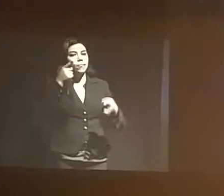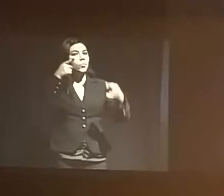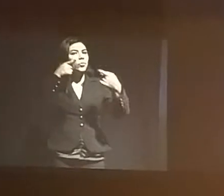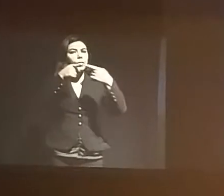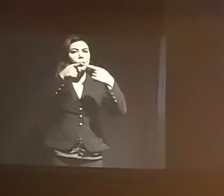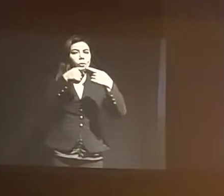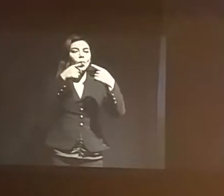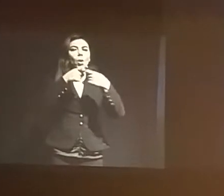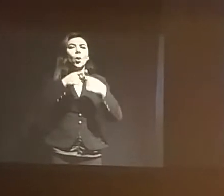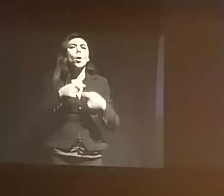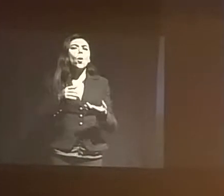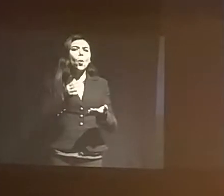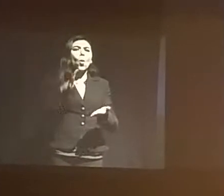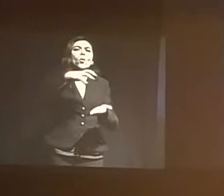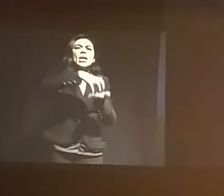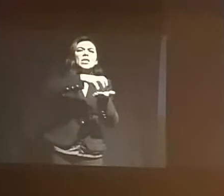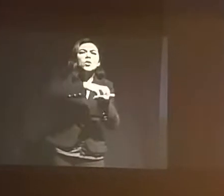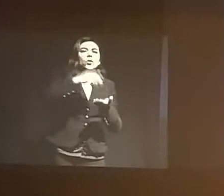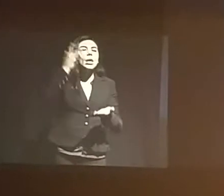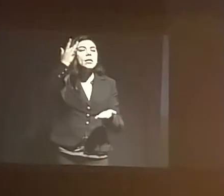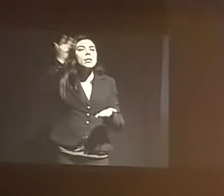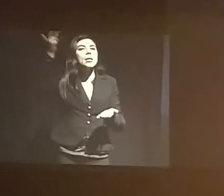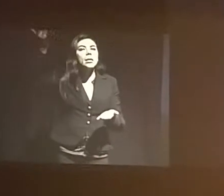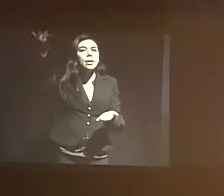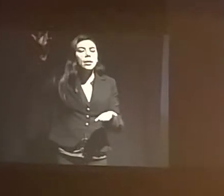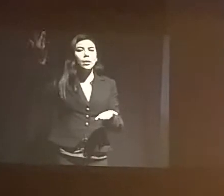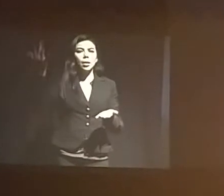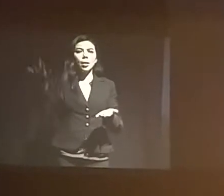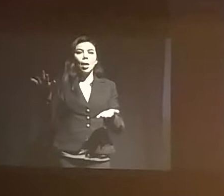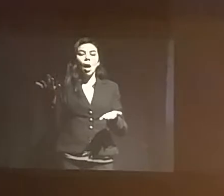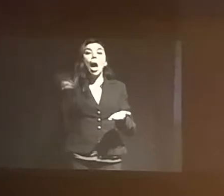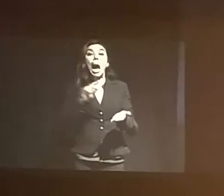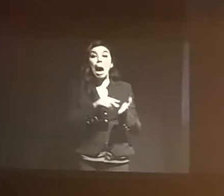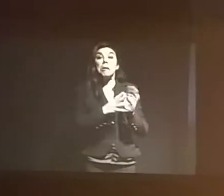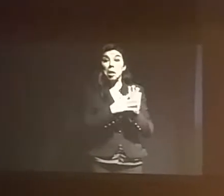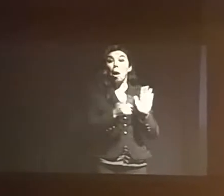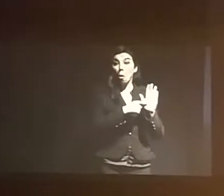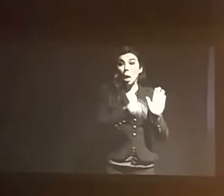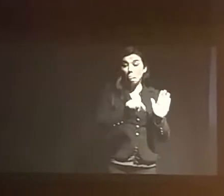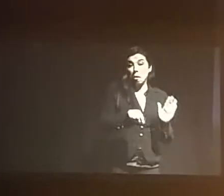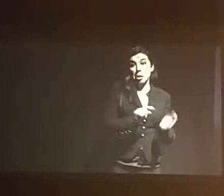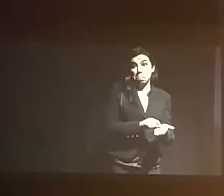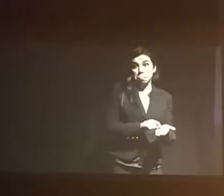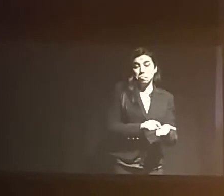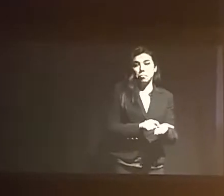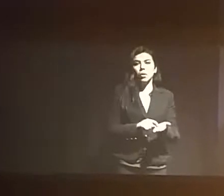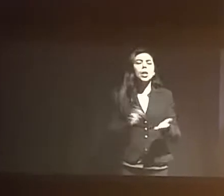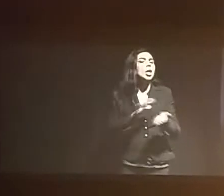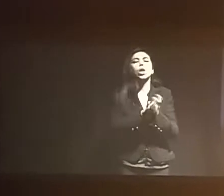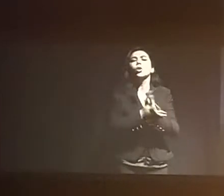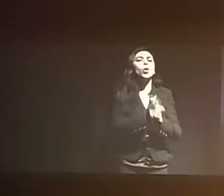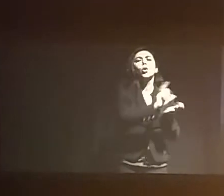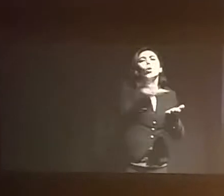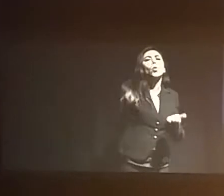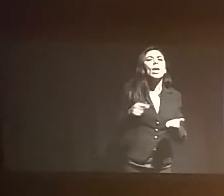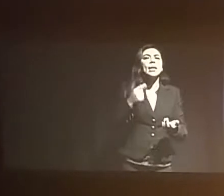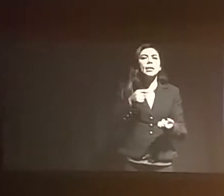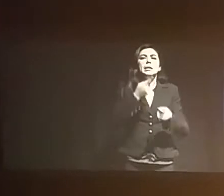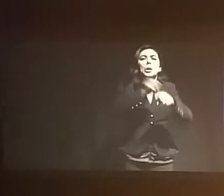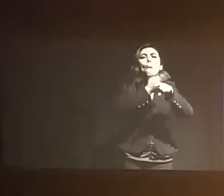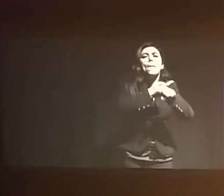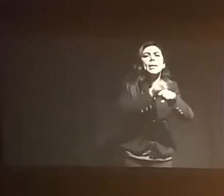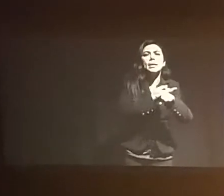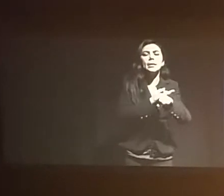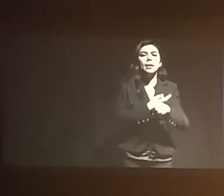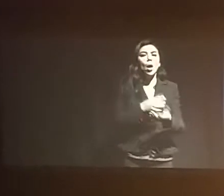aquí en una ciudad inteligente, porque está de moda, porque la quise vincular, porque es un tema que está absolutamente vigente, la está llevando en todos lados.